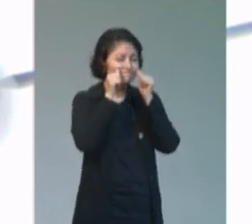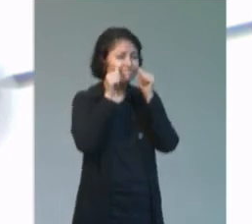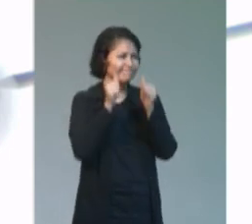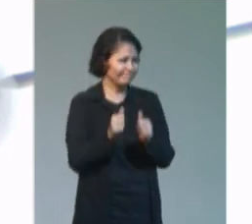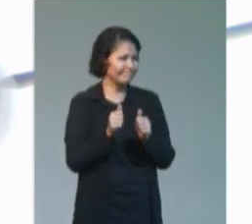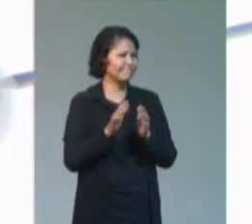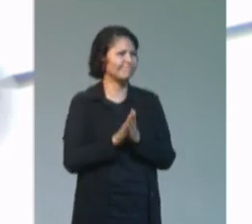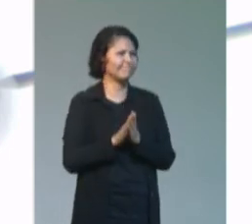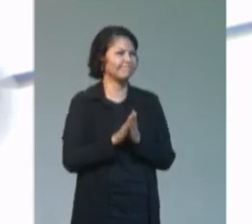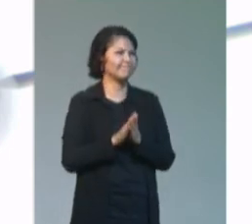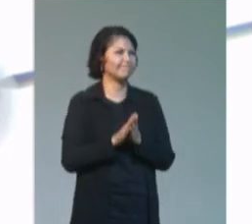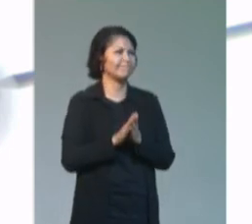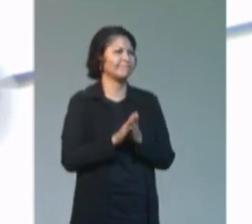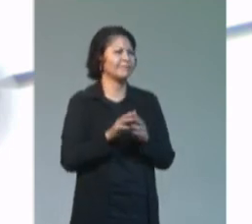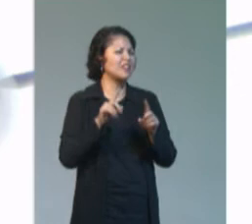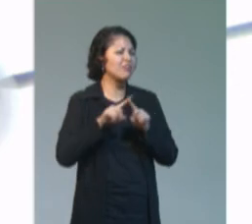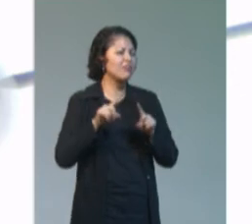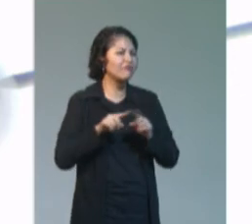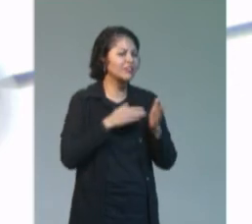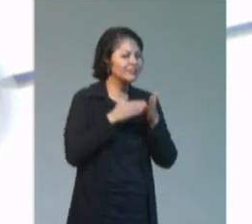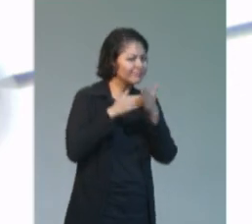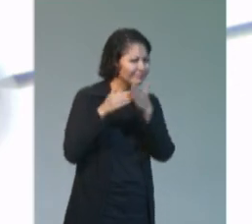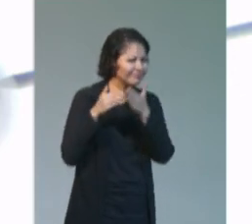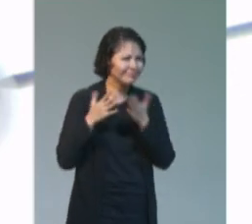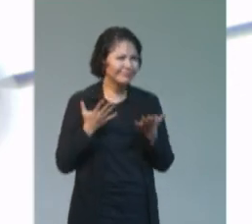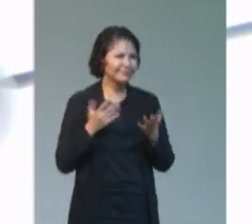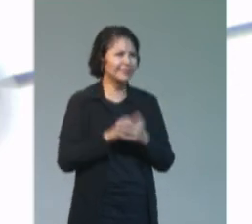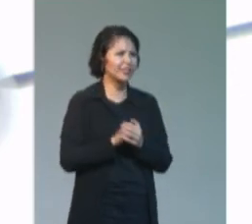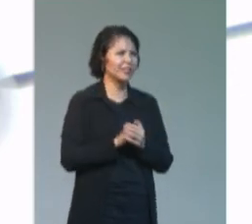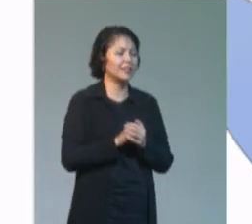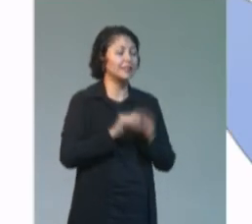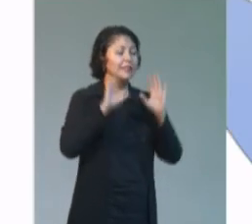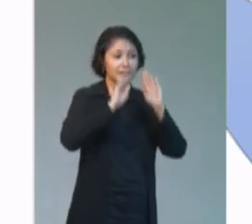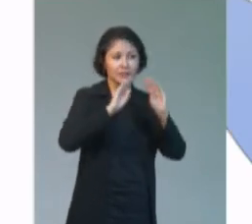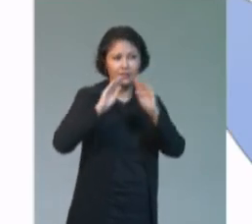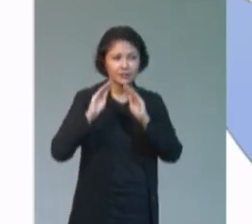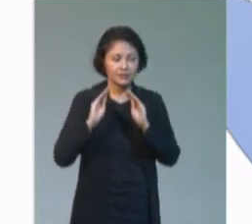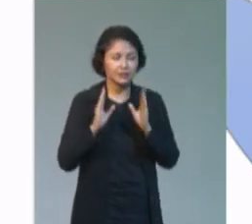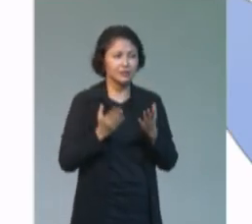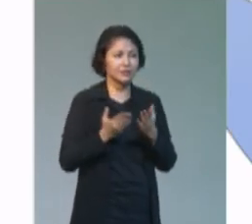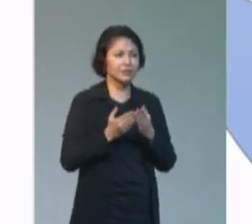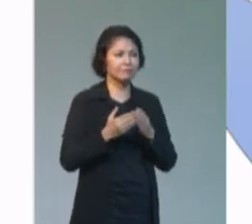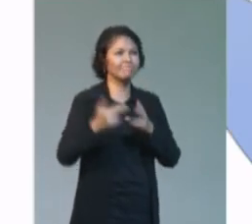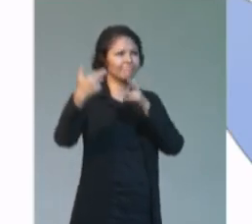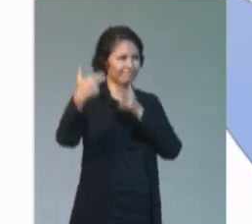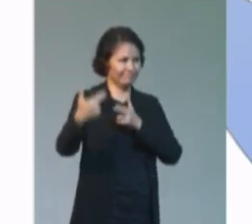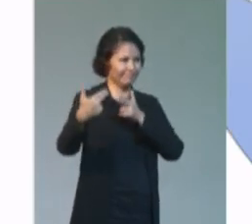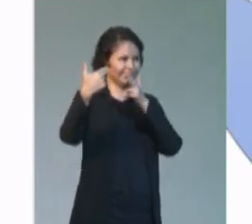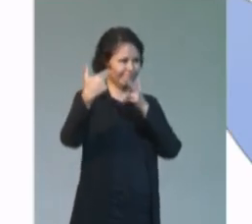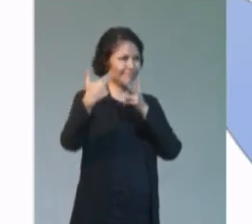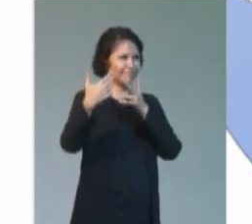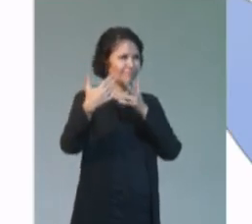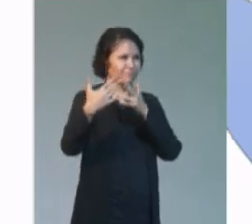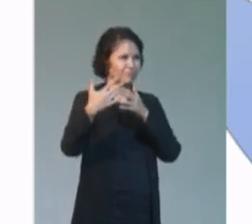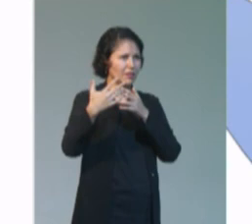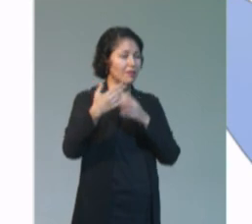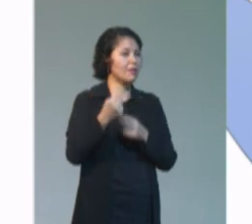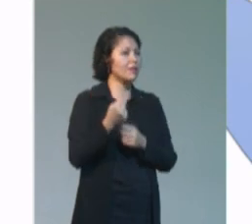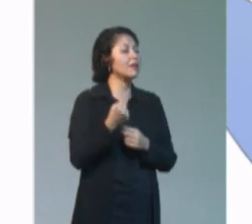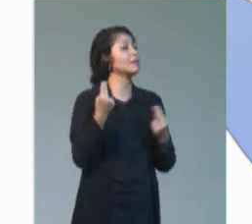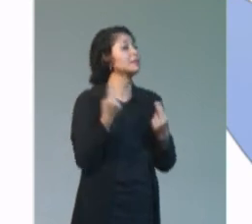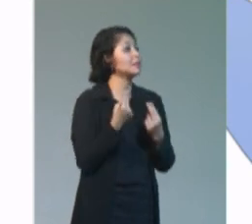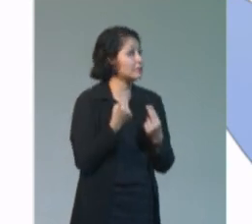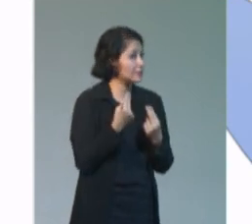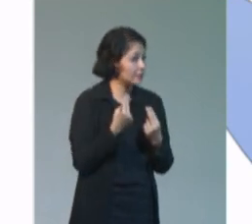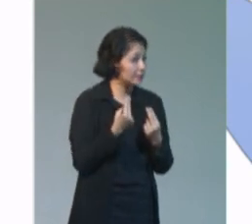uno es que si queremos hacer una enseñanza de calidad en educación a distancia posiblemente tengamos que empezar a pensar